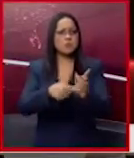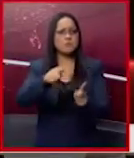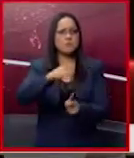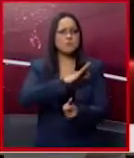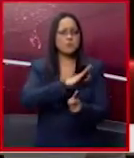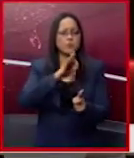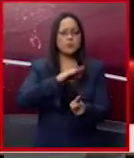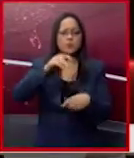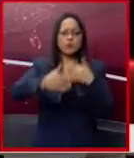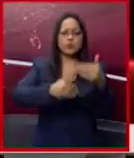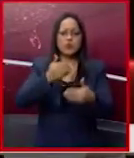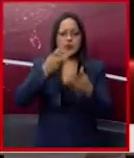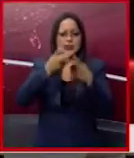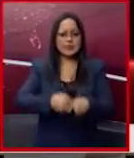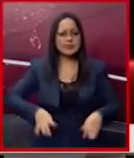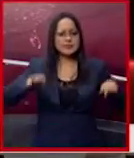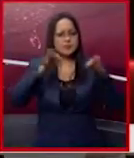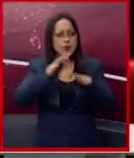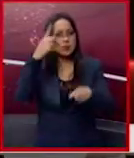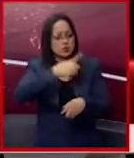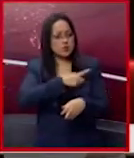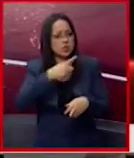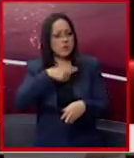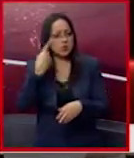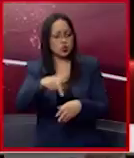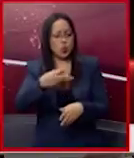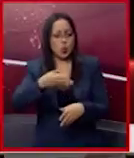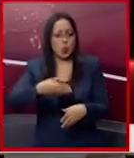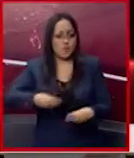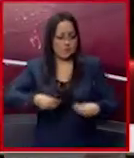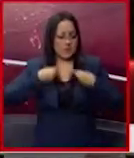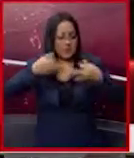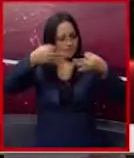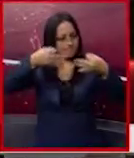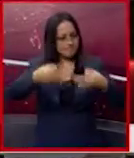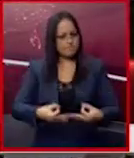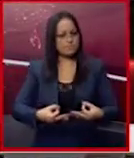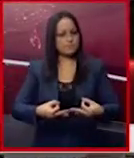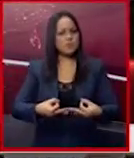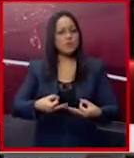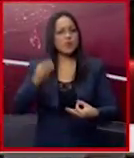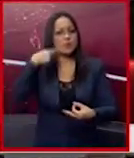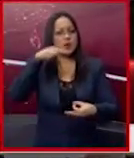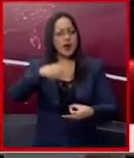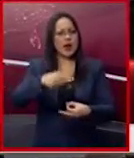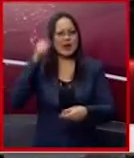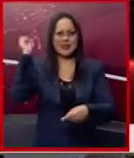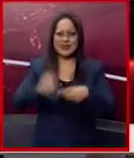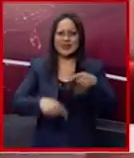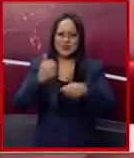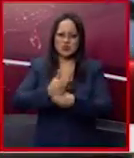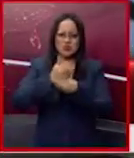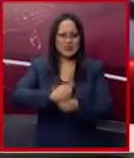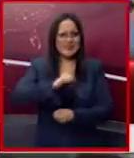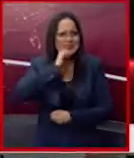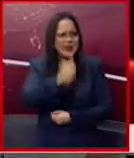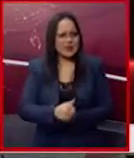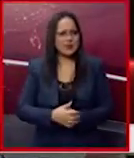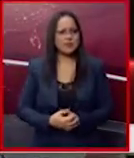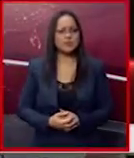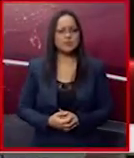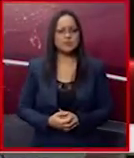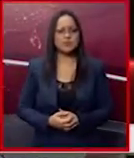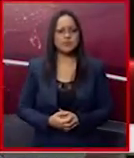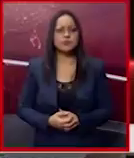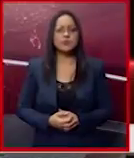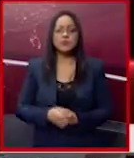sufrir, y por tanto se les debe garantizar una vida digna, libre de sufrimiento innecesario.